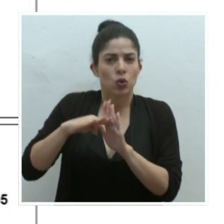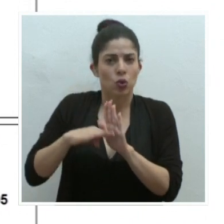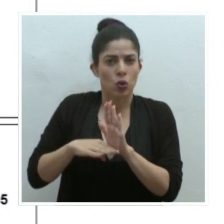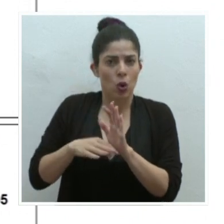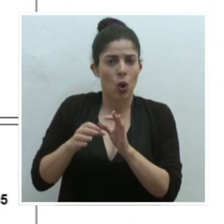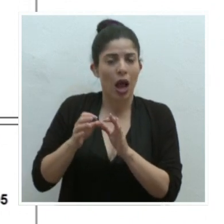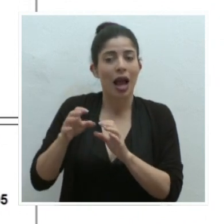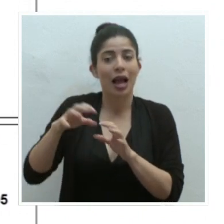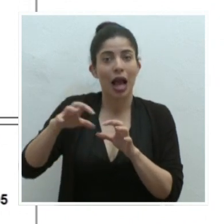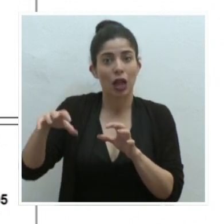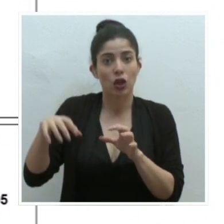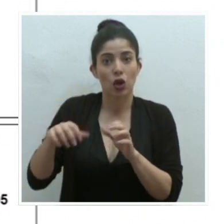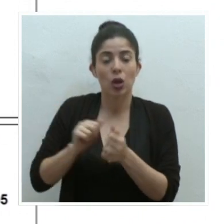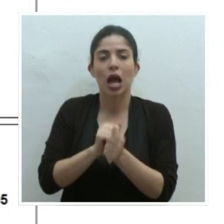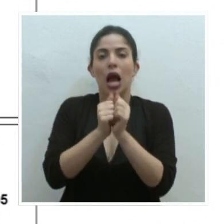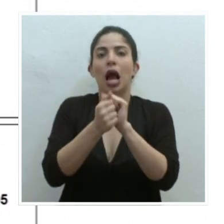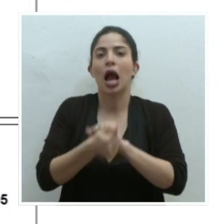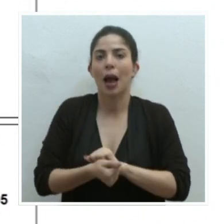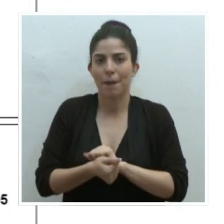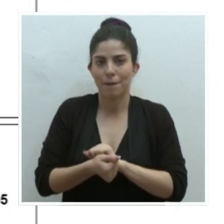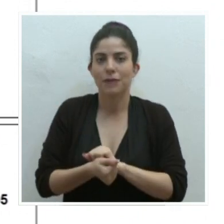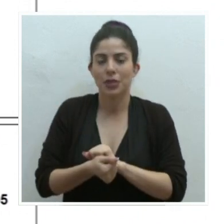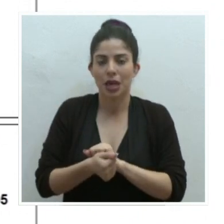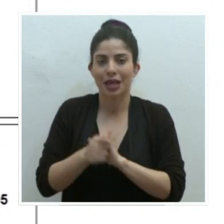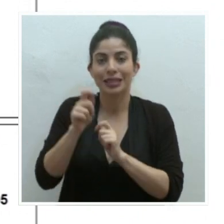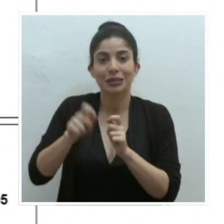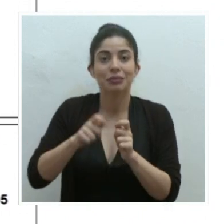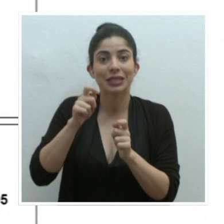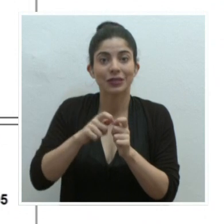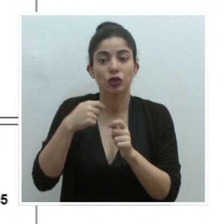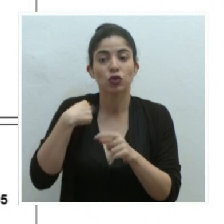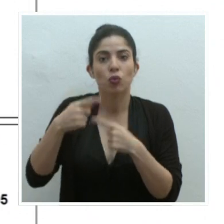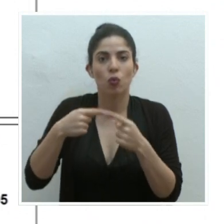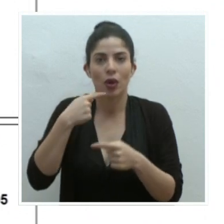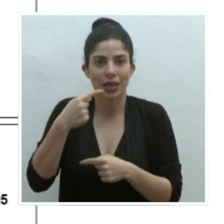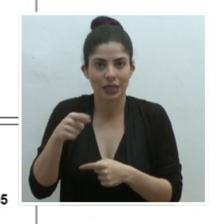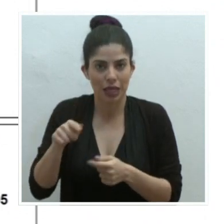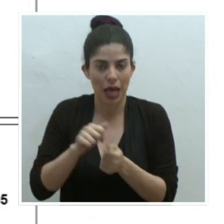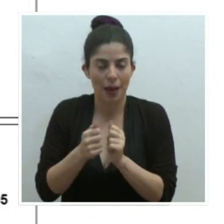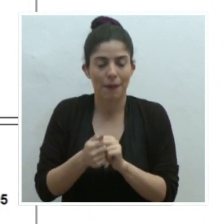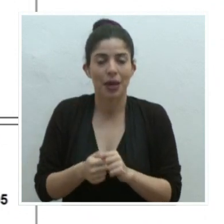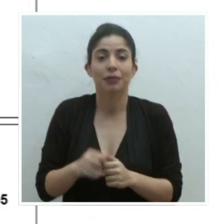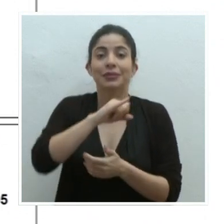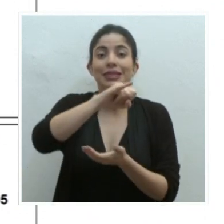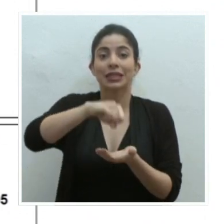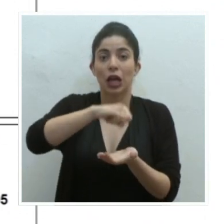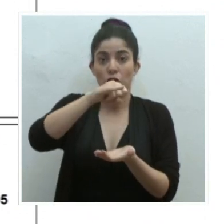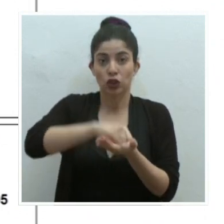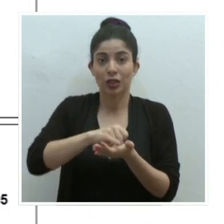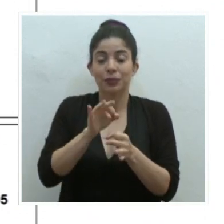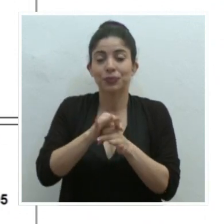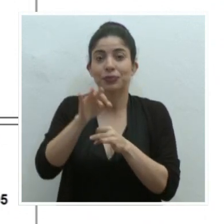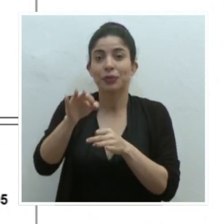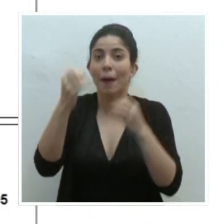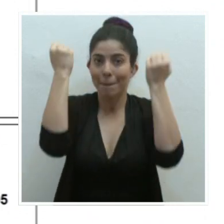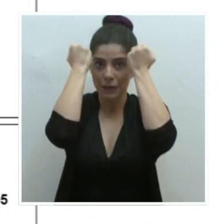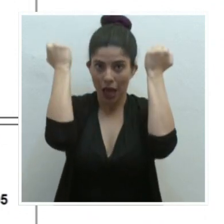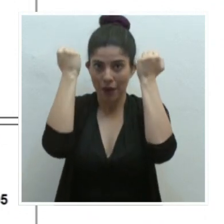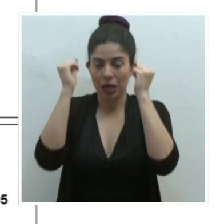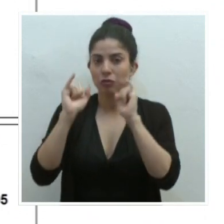cantones, cambian las alertas en los distritos específicos que mencionaré. En el cantón de San José, el distrito de Pavas